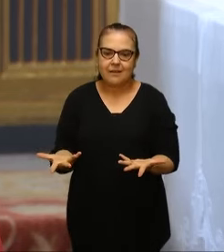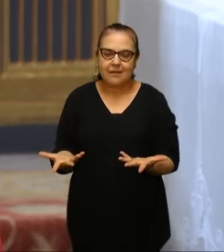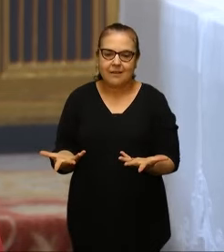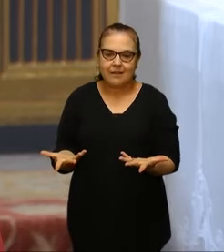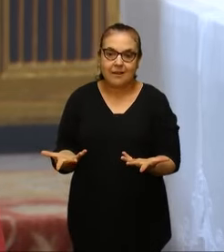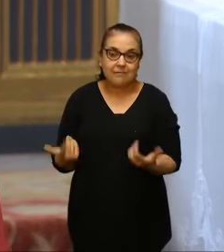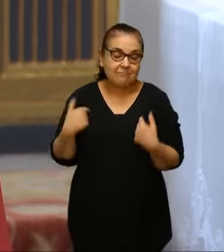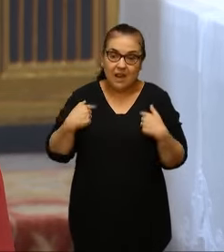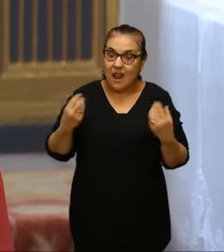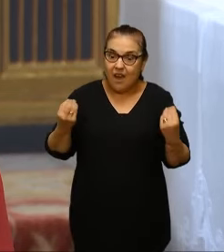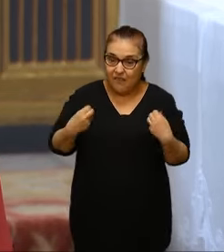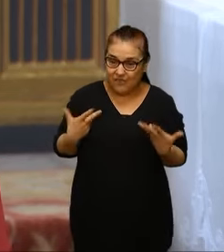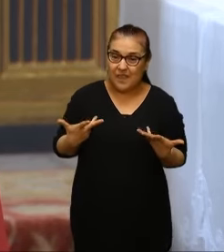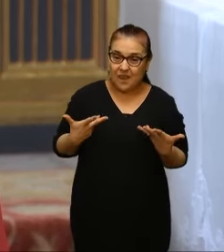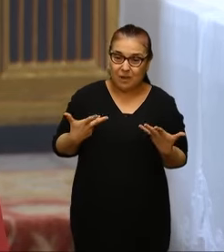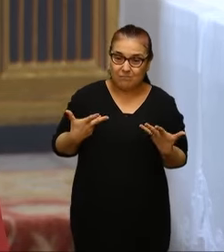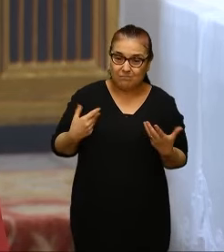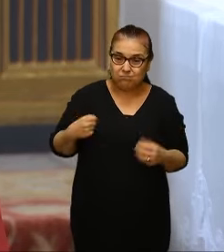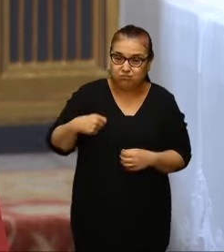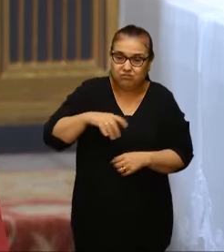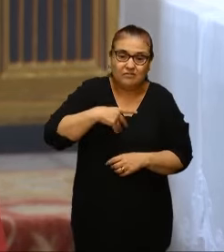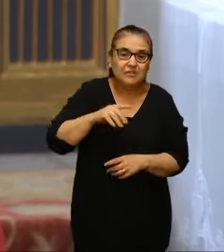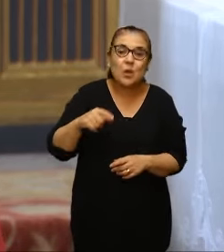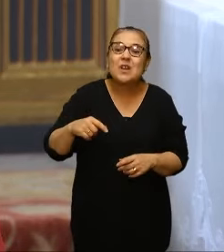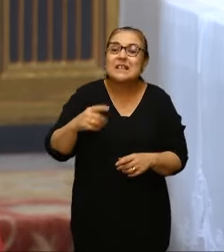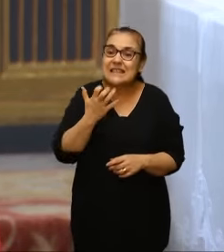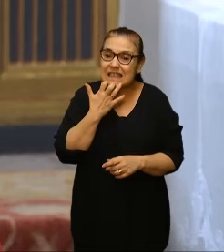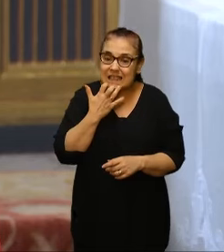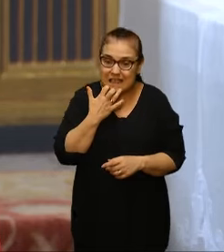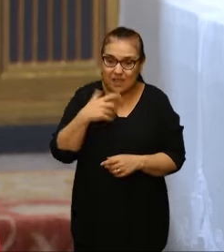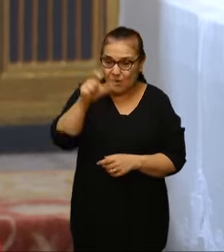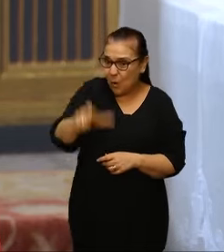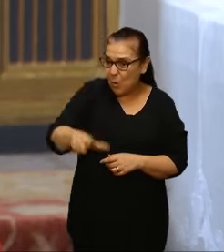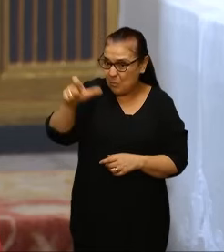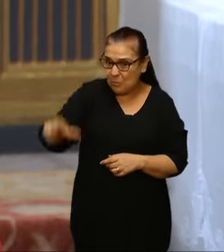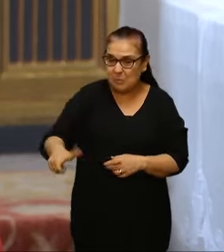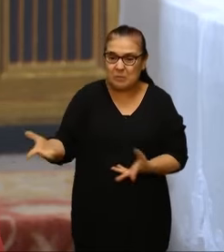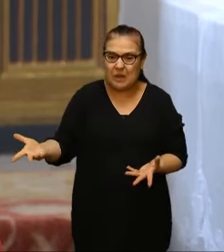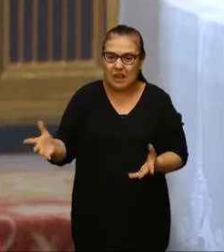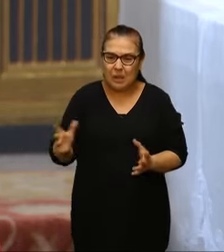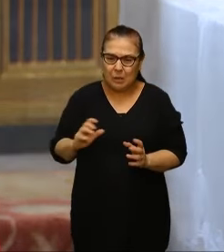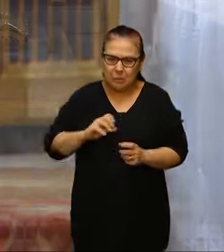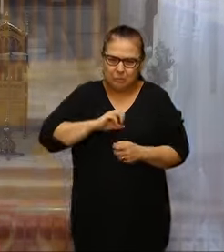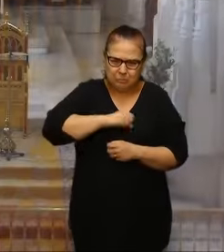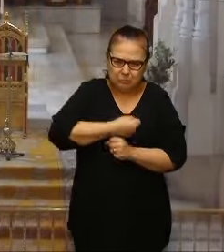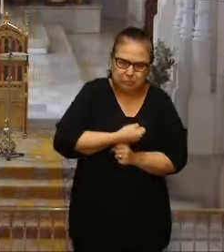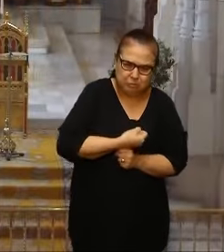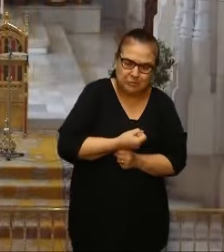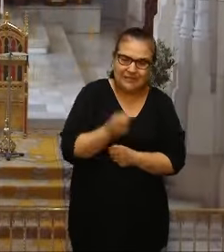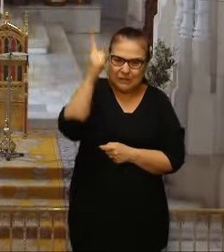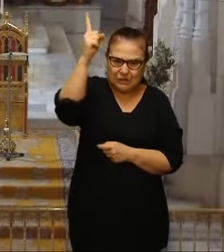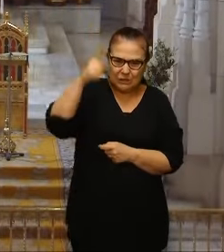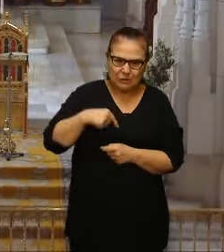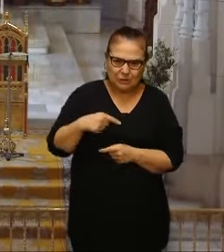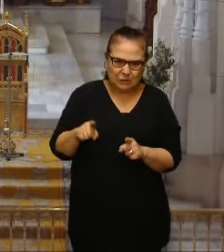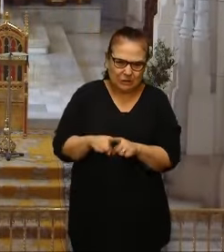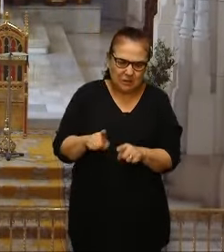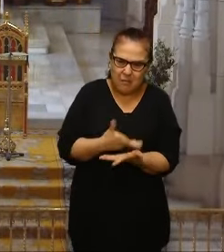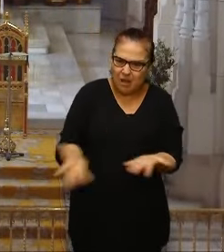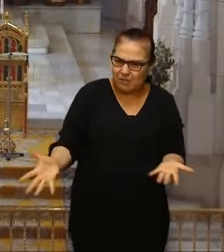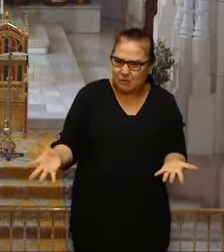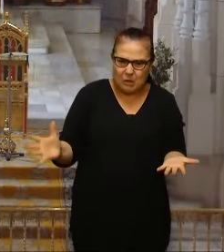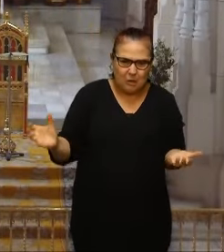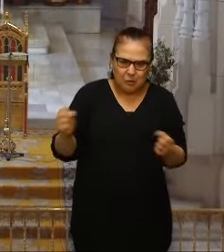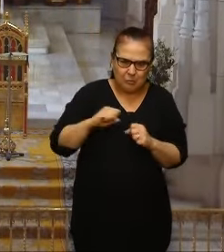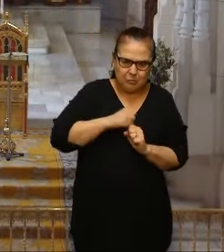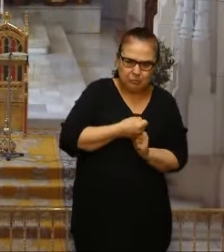vida hace su aparición cuando el hombre se cierra a Dios y al prójimo, pues sin relación a estos